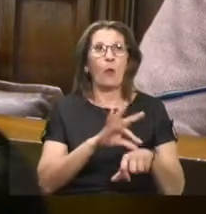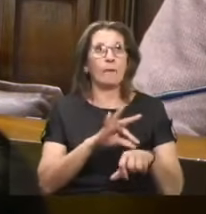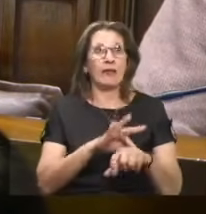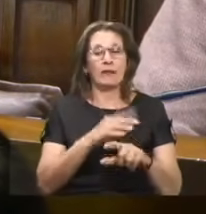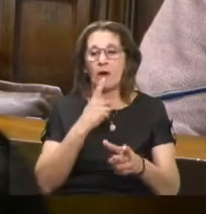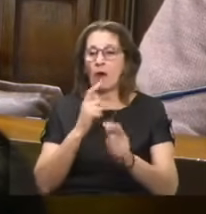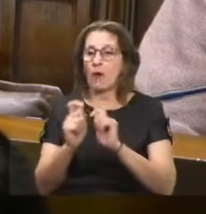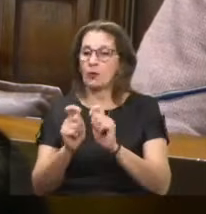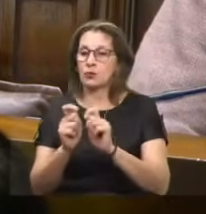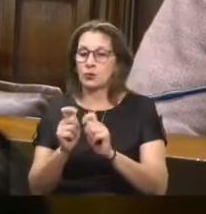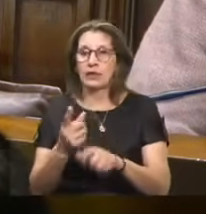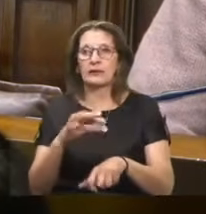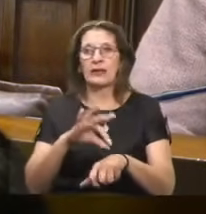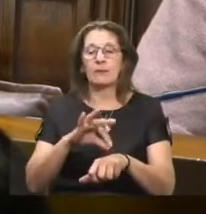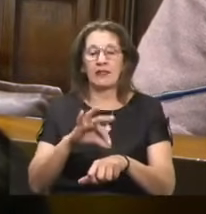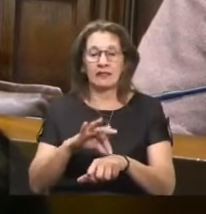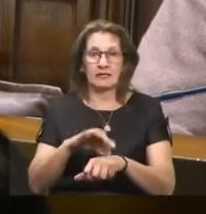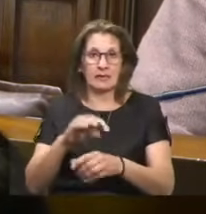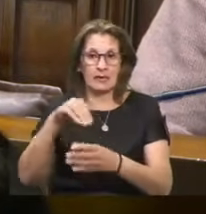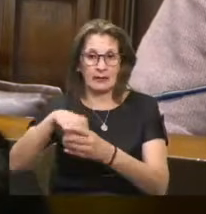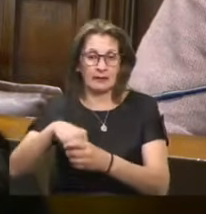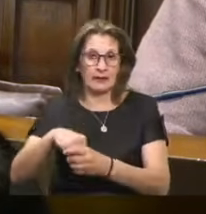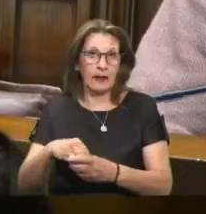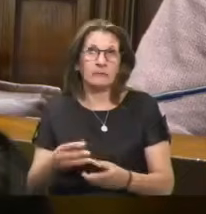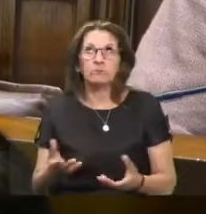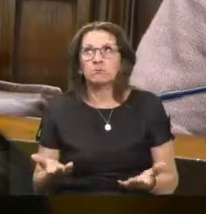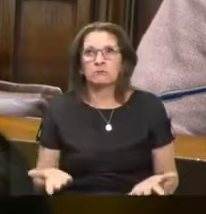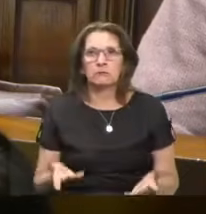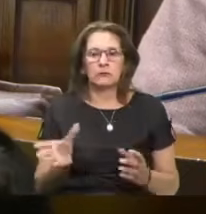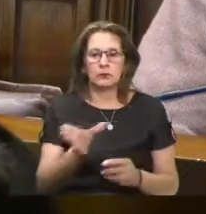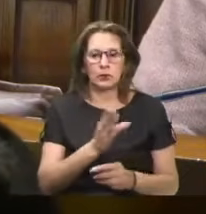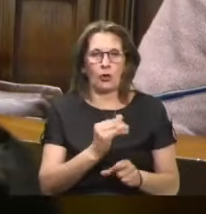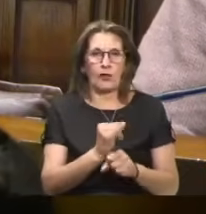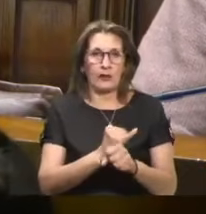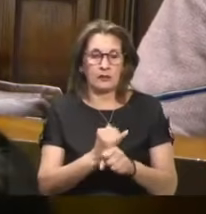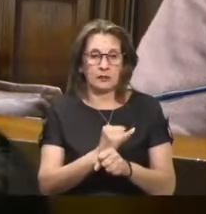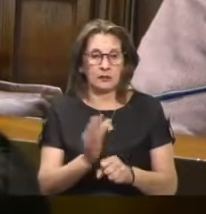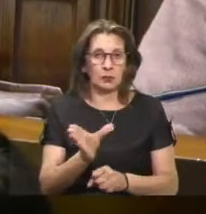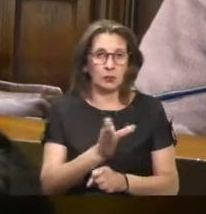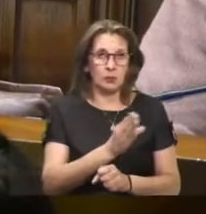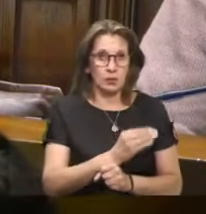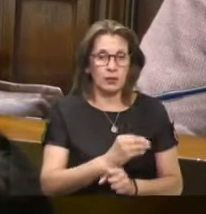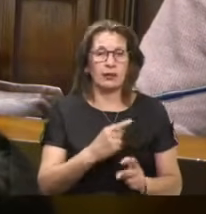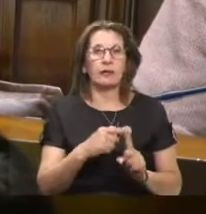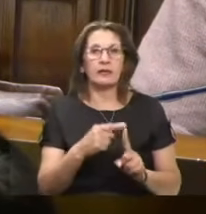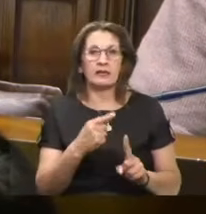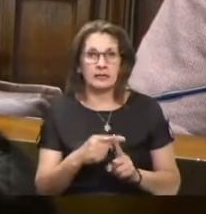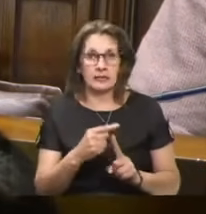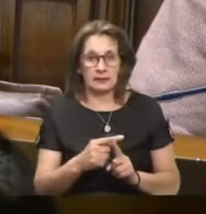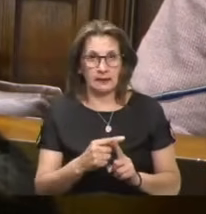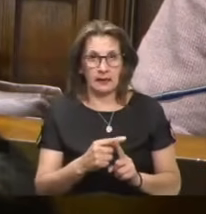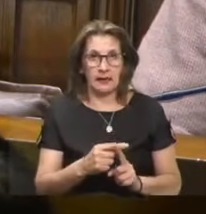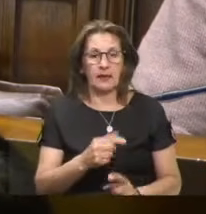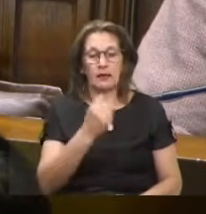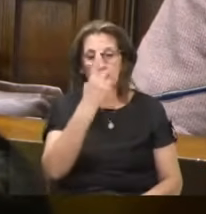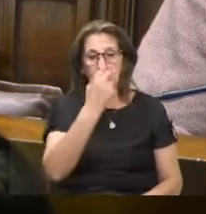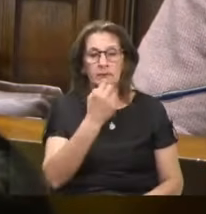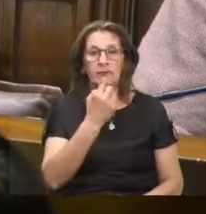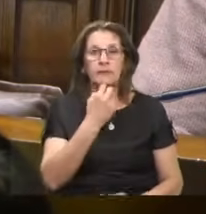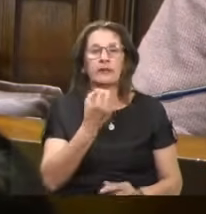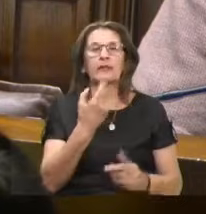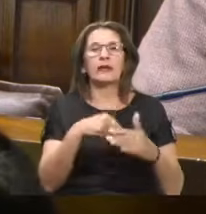en medicina interna, en todas las instituciones existe la figura del